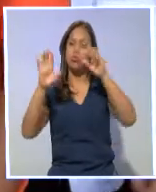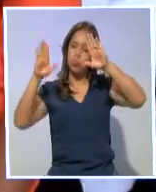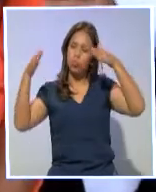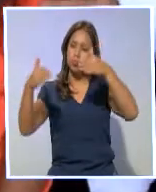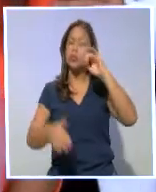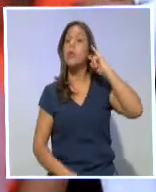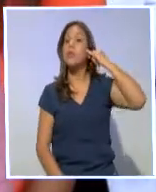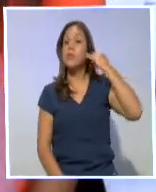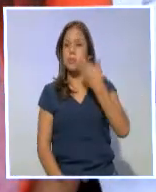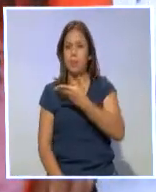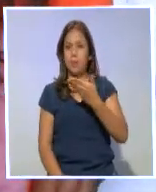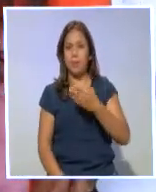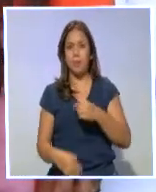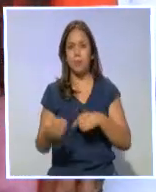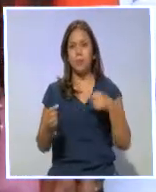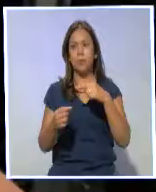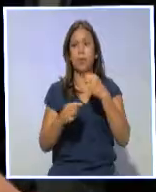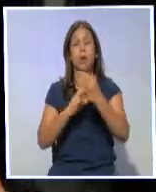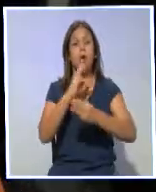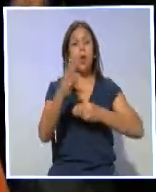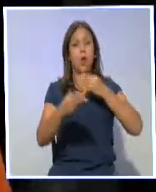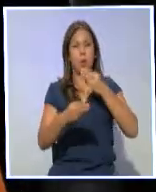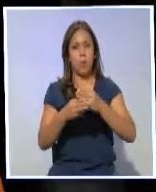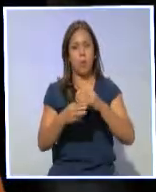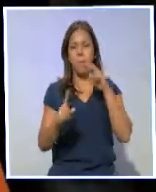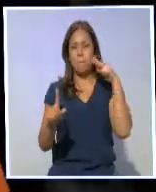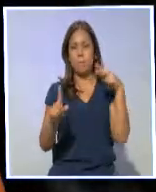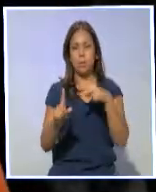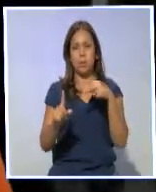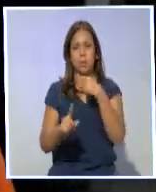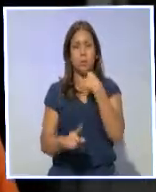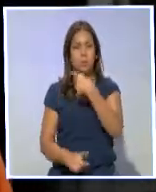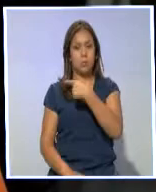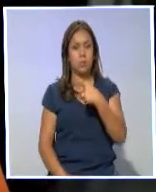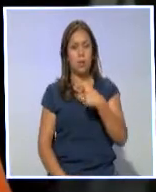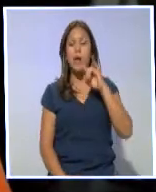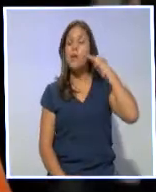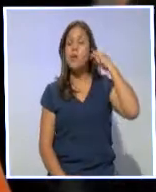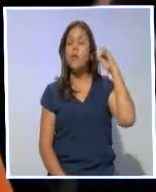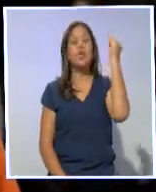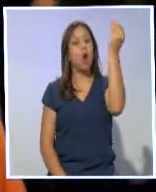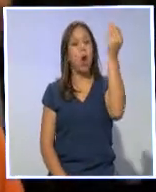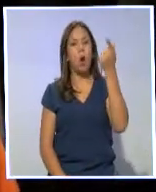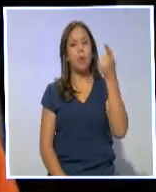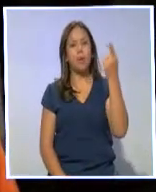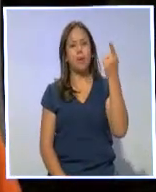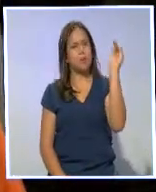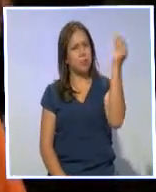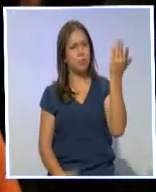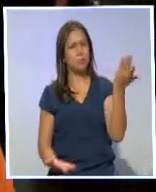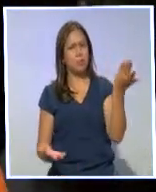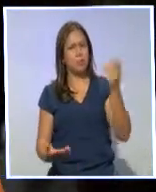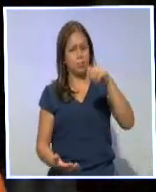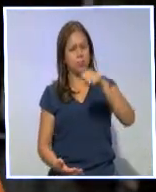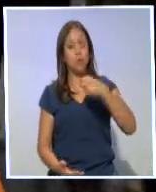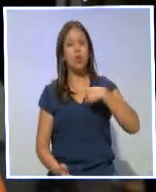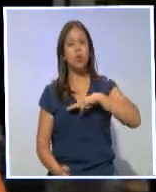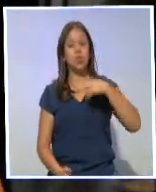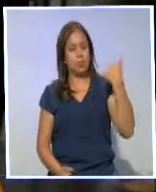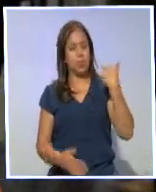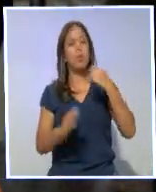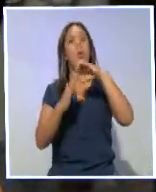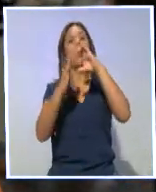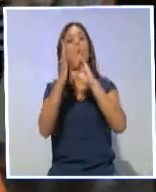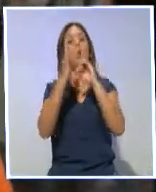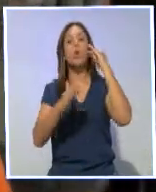Karen Santana, de World Vision. Hacer valer nuestros derechos como niñas, niñas, jóvenes y adolescentes. Porque sí, tenemos un código de la